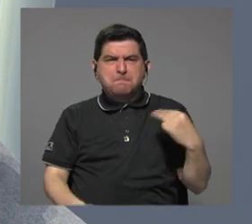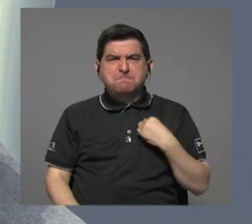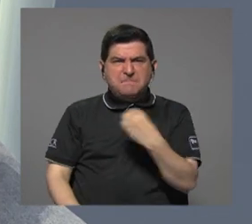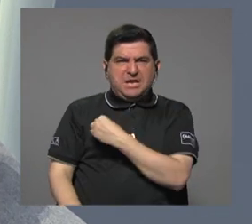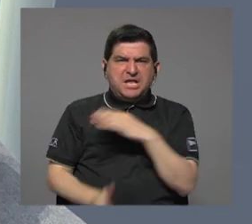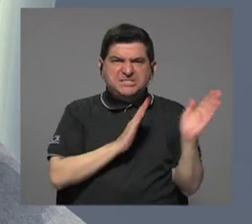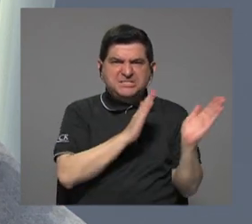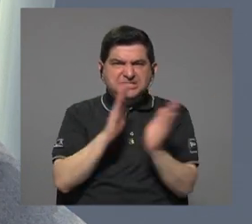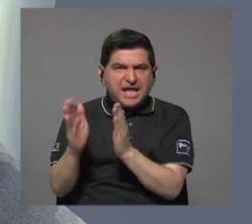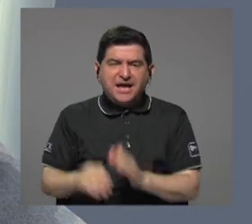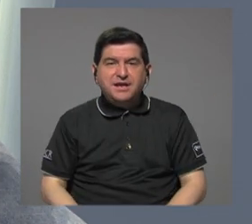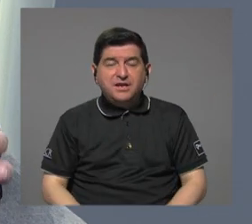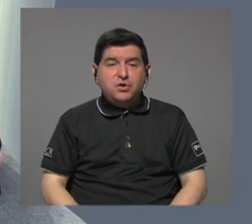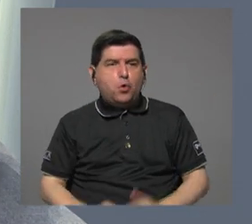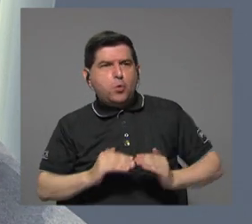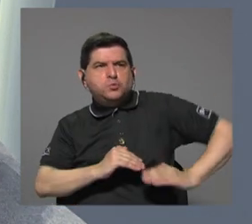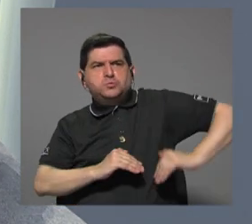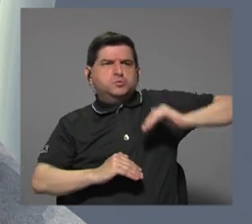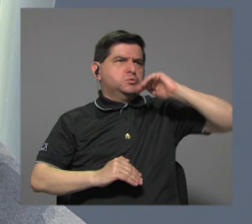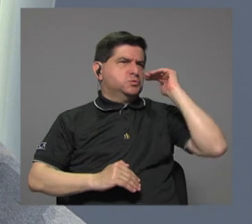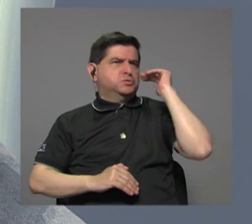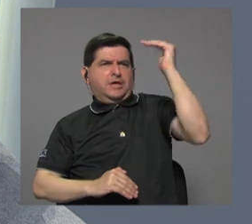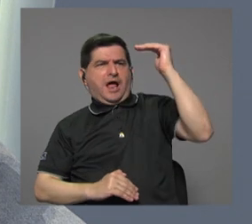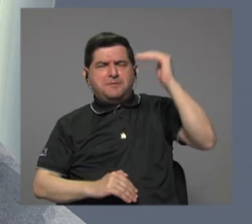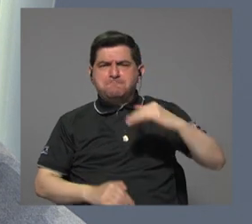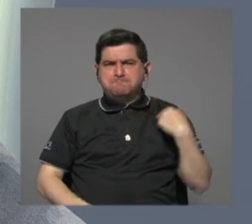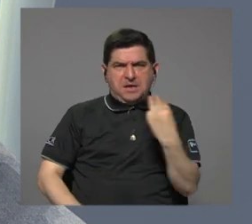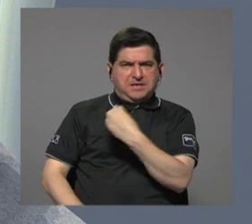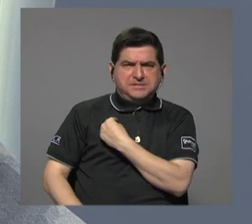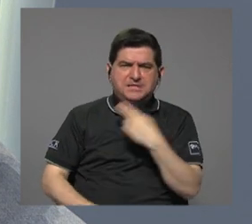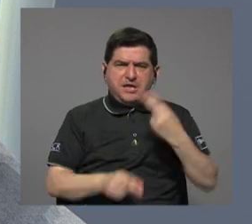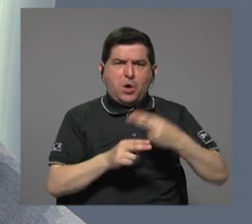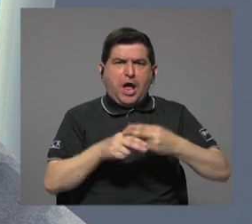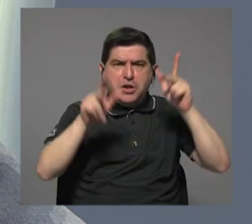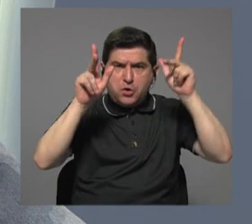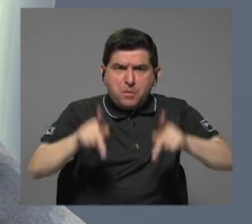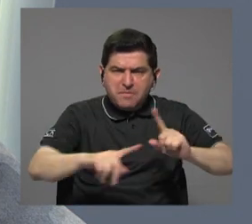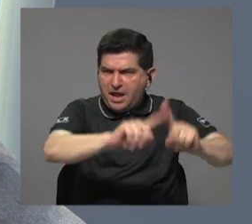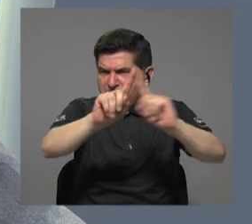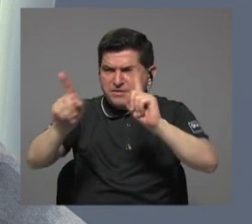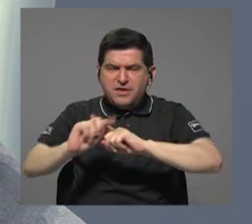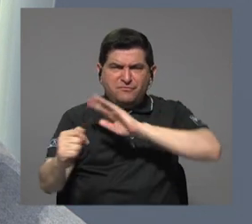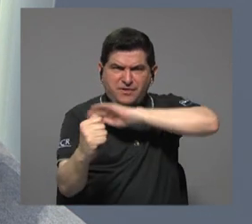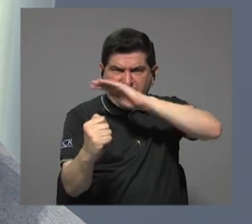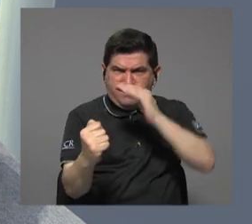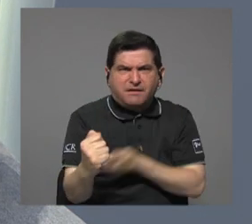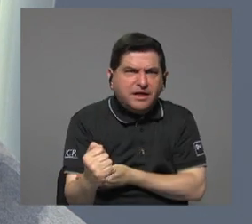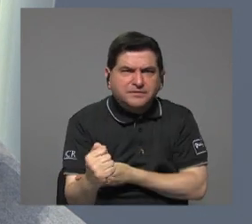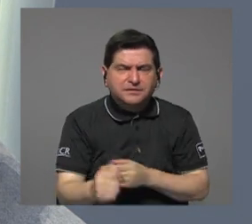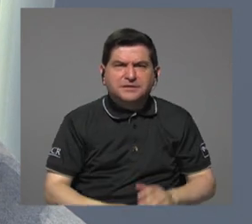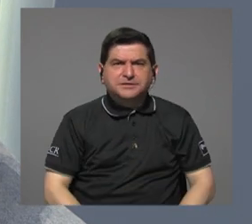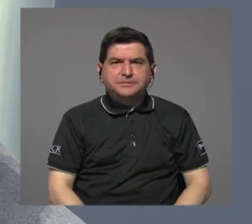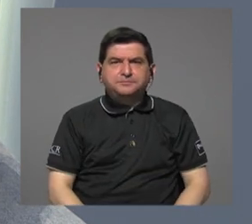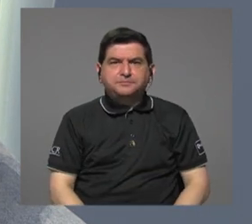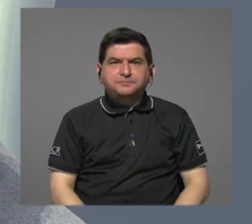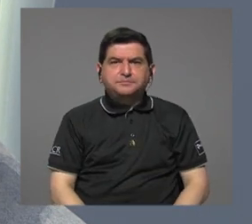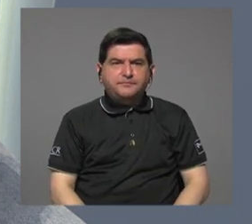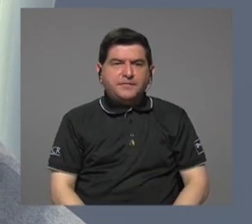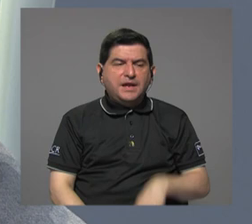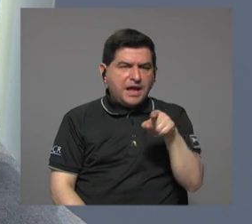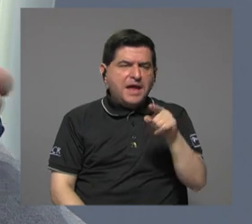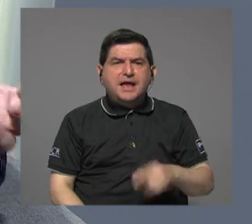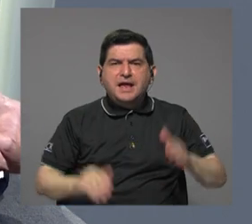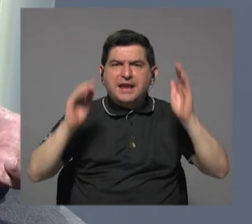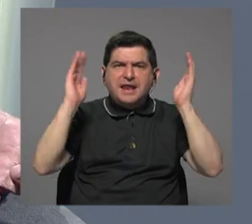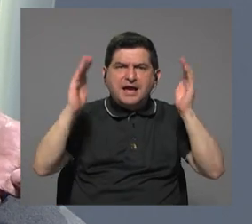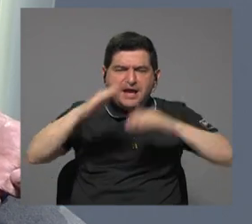que era un megaministerio que iba a nombrar gentes de los diferentes poderes que iba a hacer una una